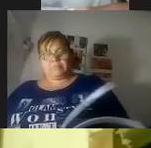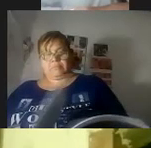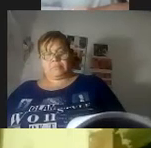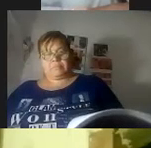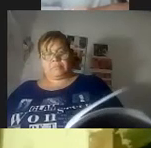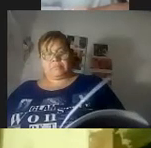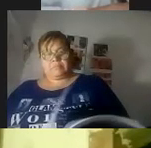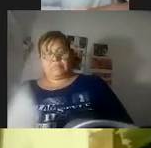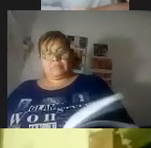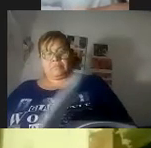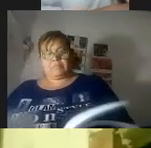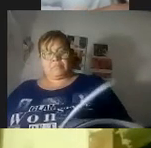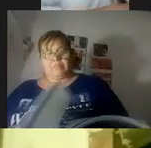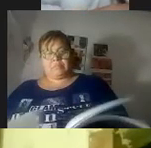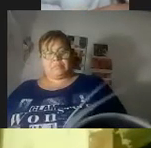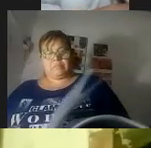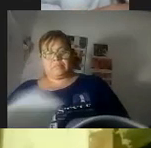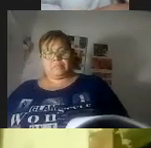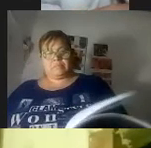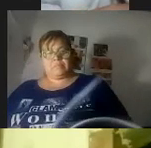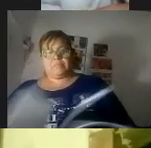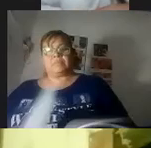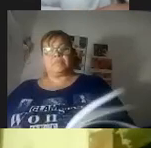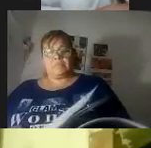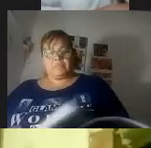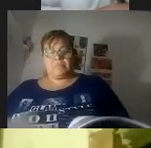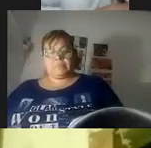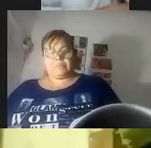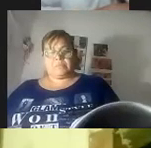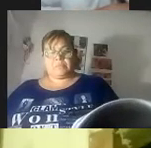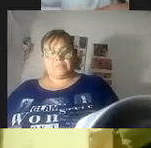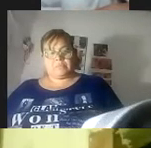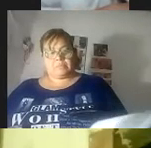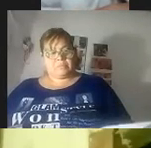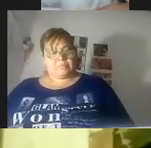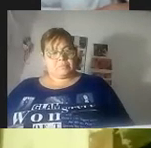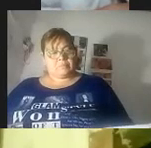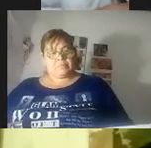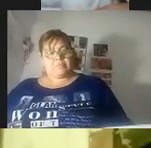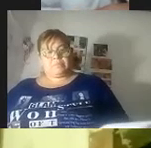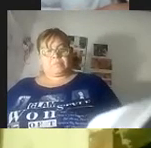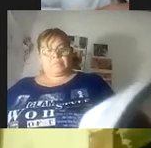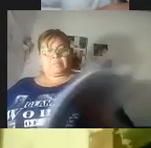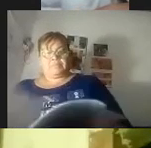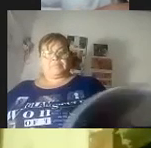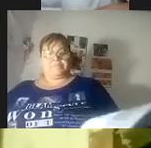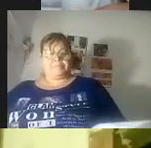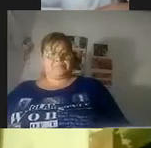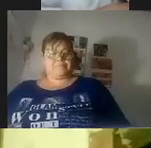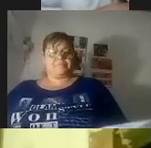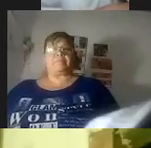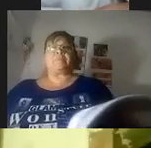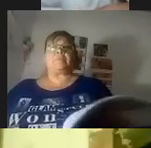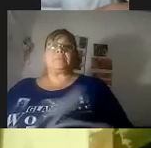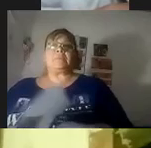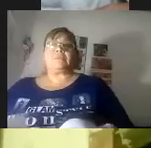caso de la cavidad craneana, tenemos el cerebro, el